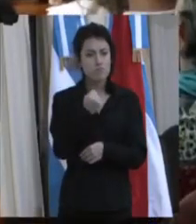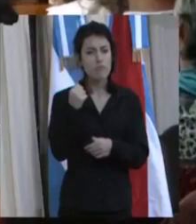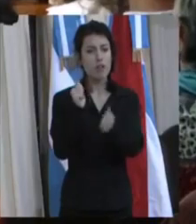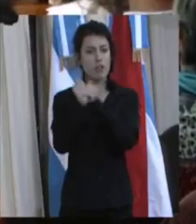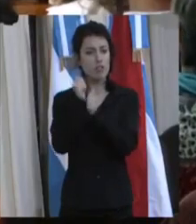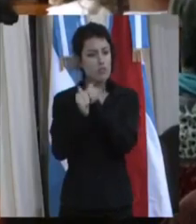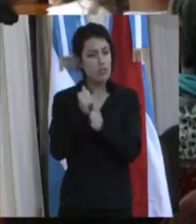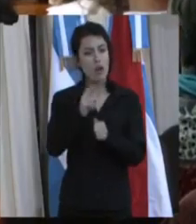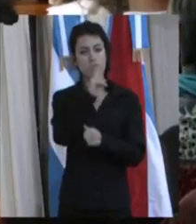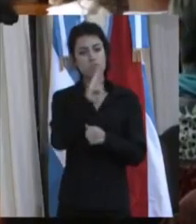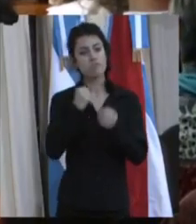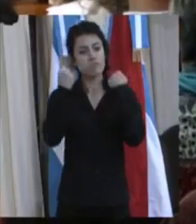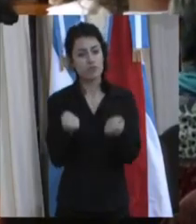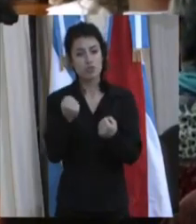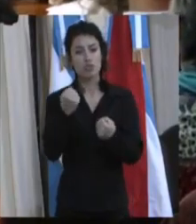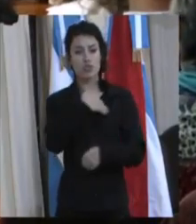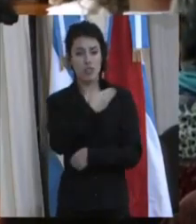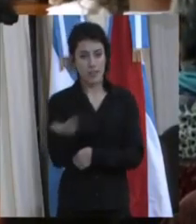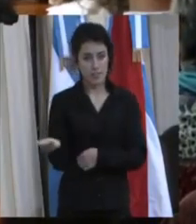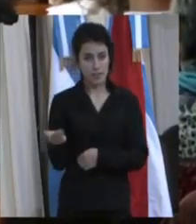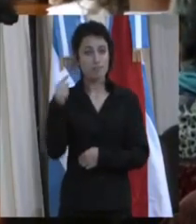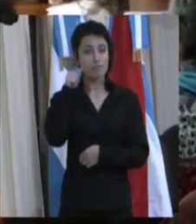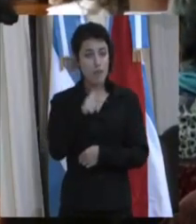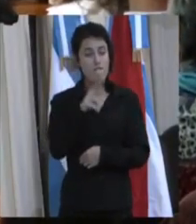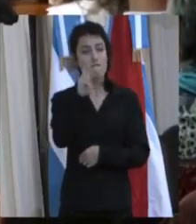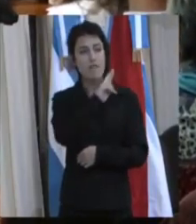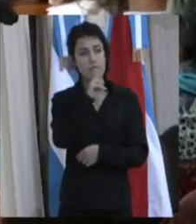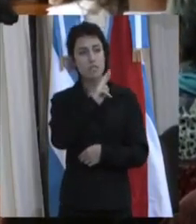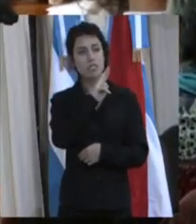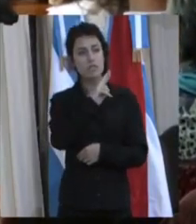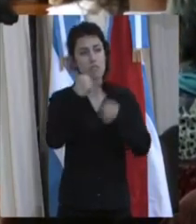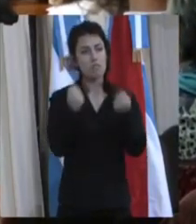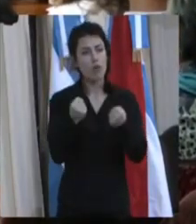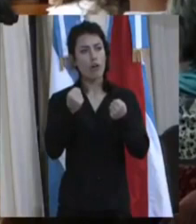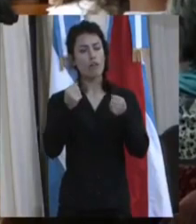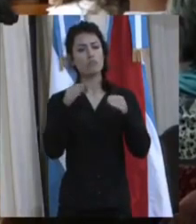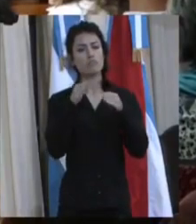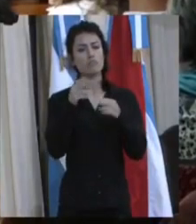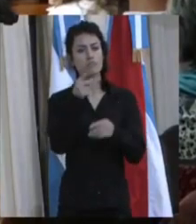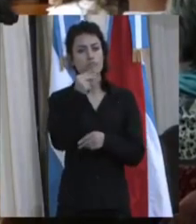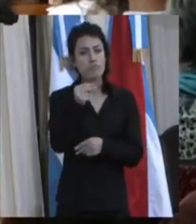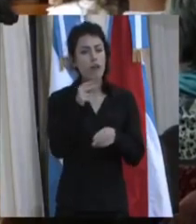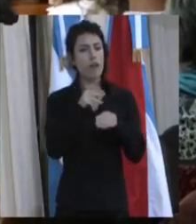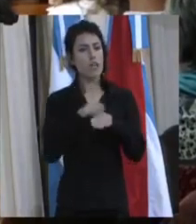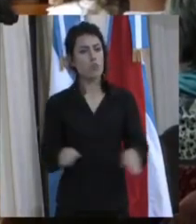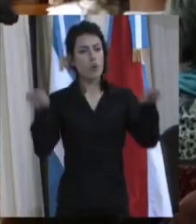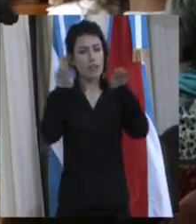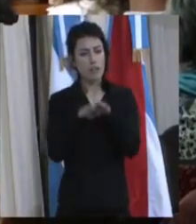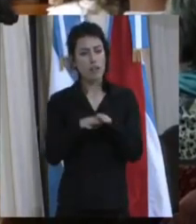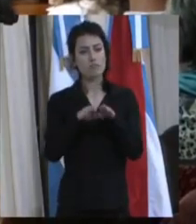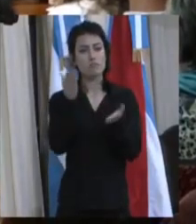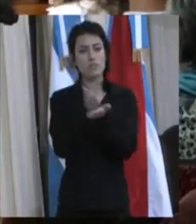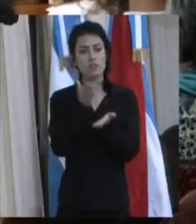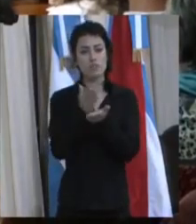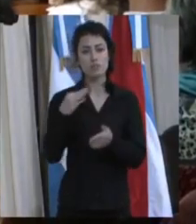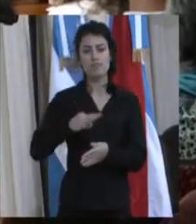feminismo socialista. Es decir, del feminismo que reclama igualdad de derechos civiles y políticos para las mujeres. Las